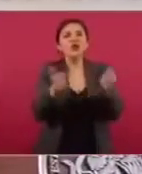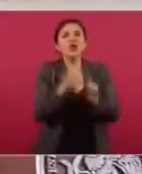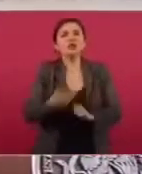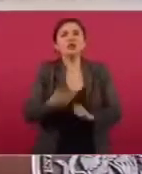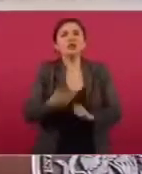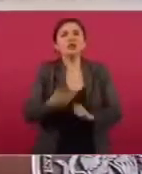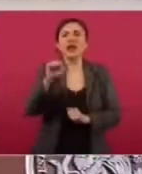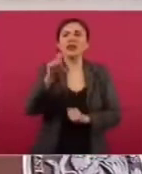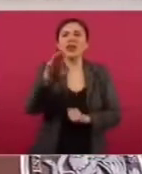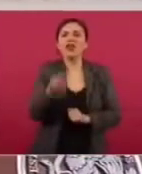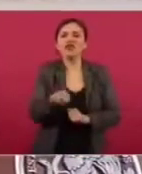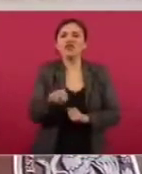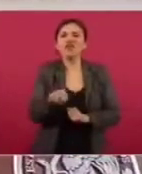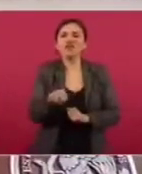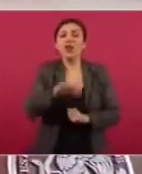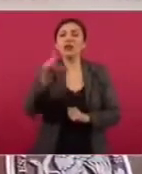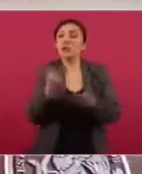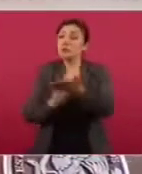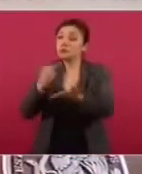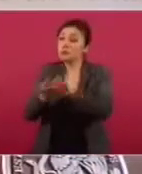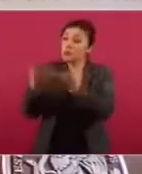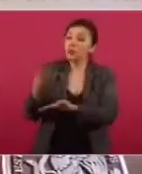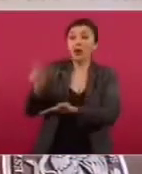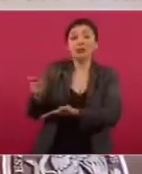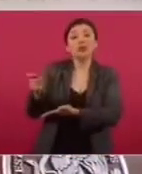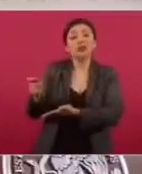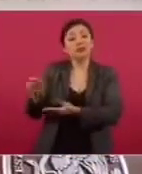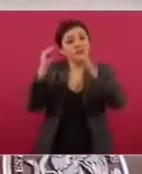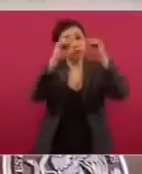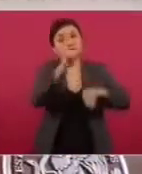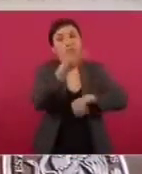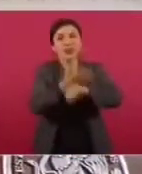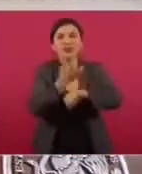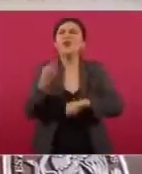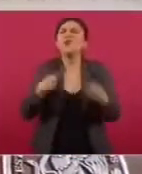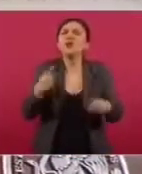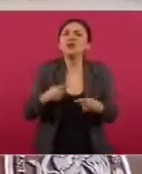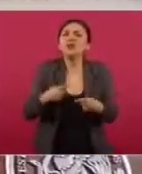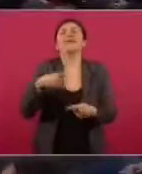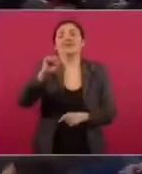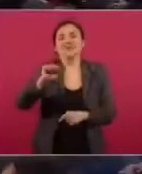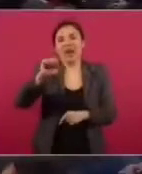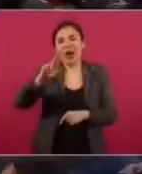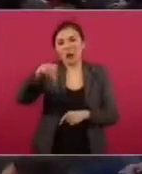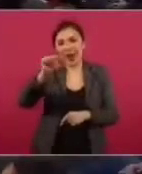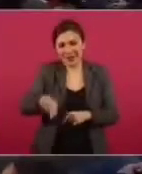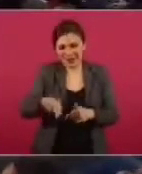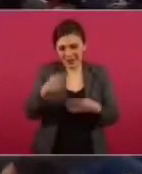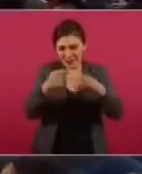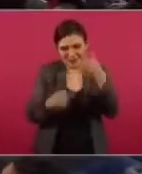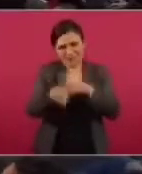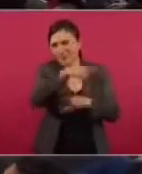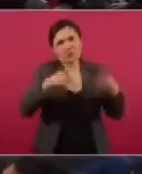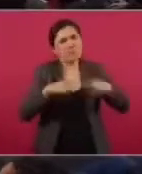Calderón, que luego en premio Calderón lo nombró embajador en Estados Unidos, Sarucán, y todo